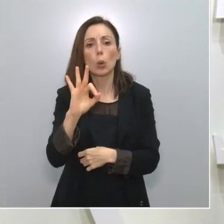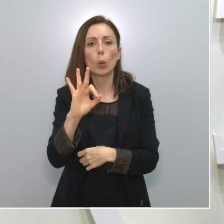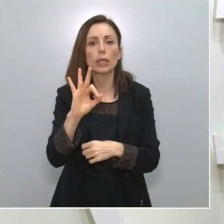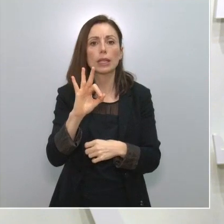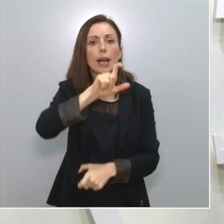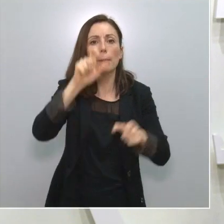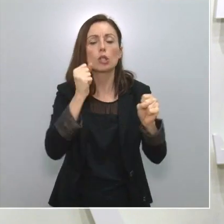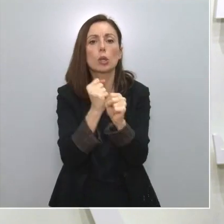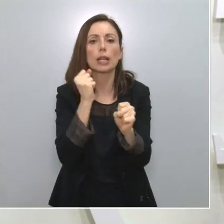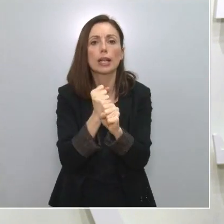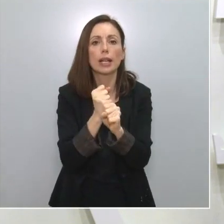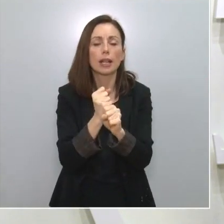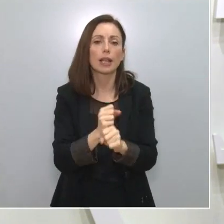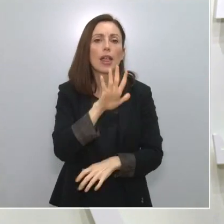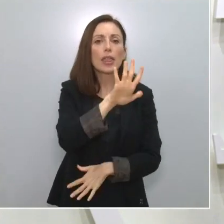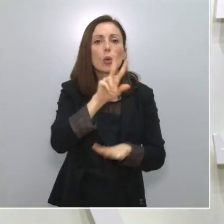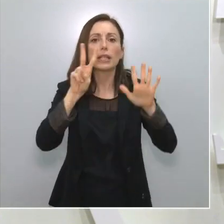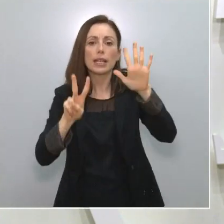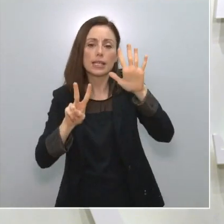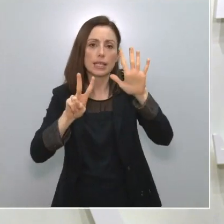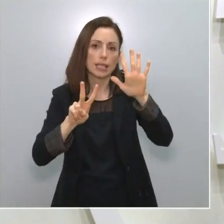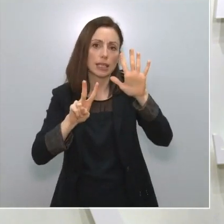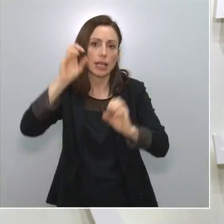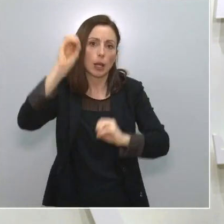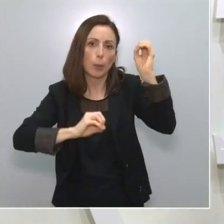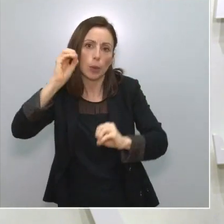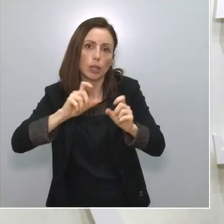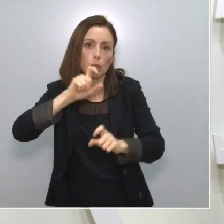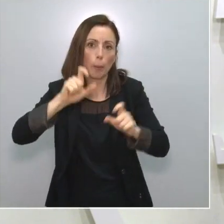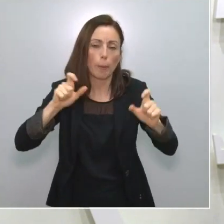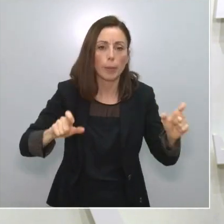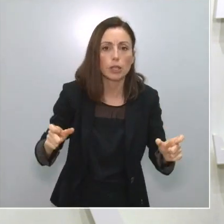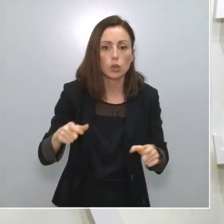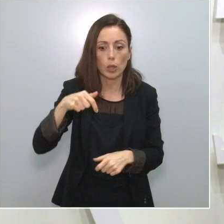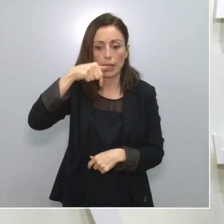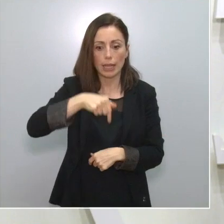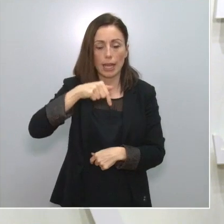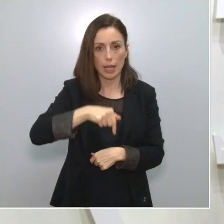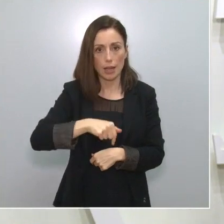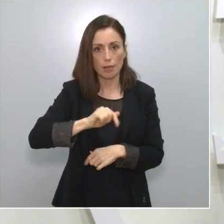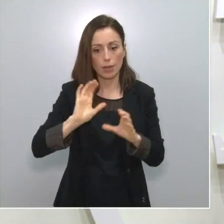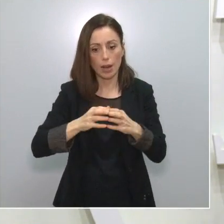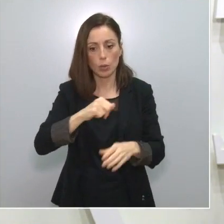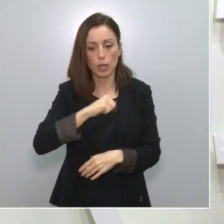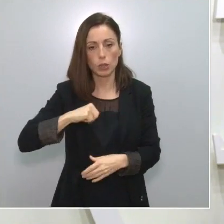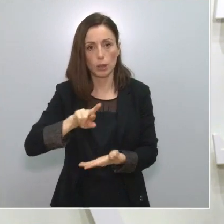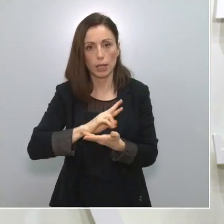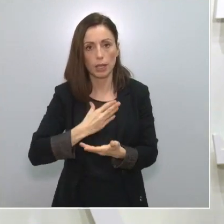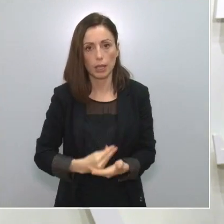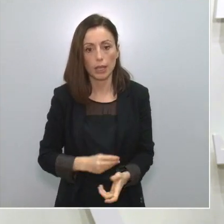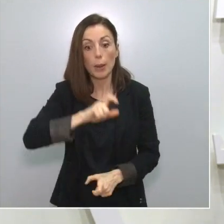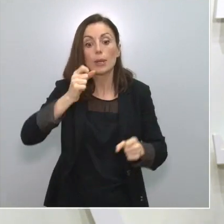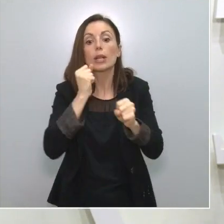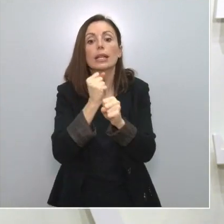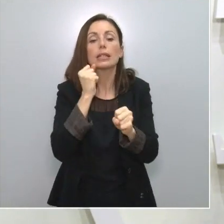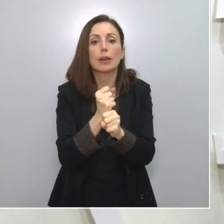7% de los más de 9.000 trabajadores de administración y servicios de la comunidad autónoma. Esos trabajadores que por la